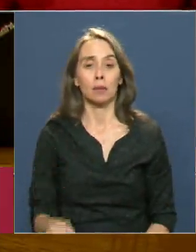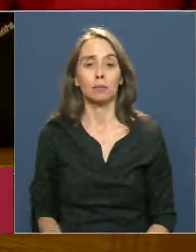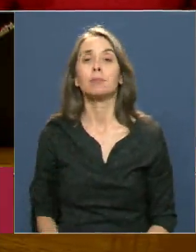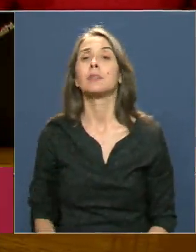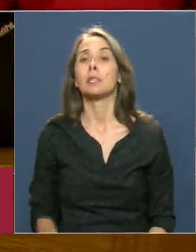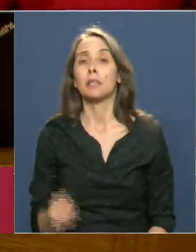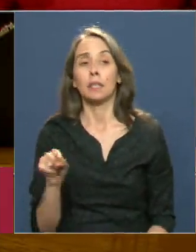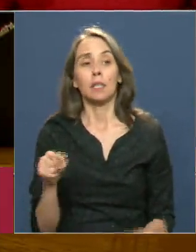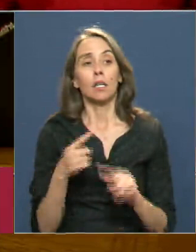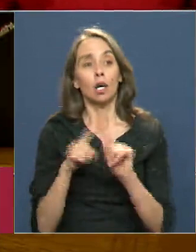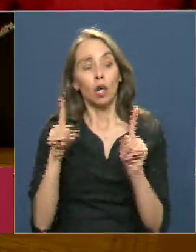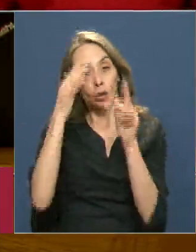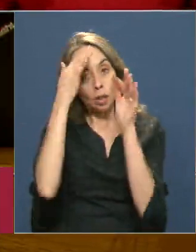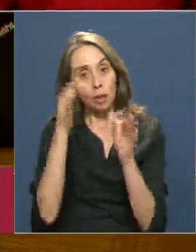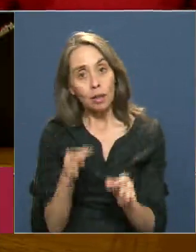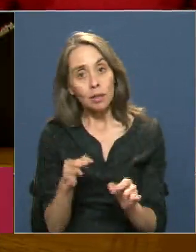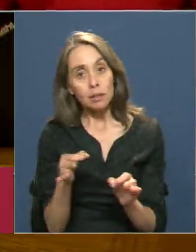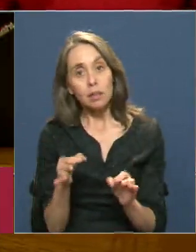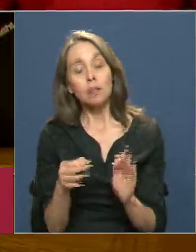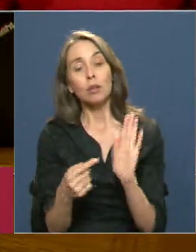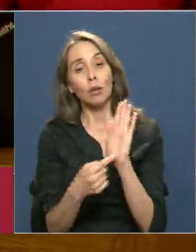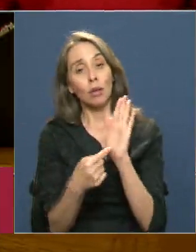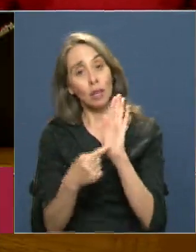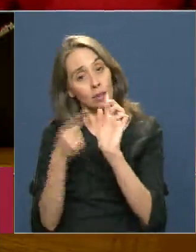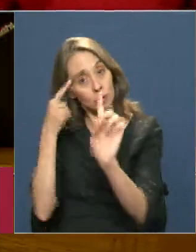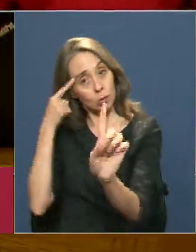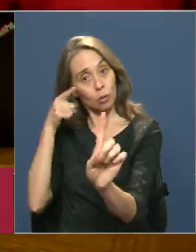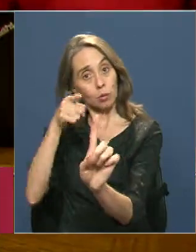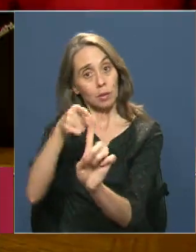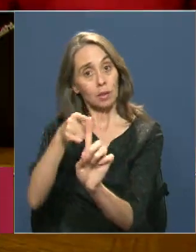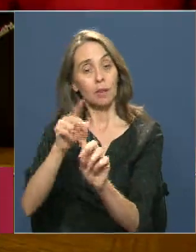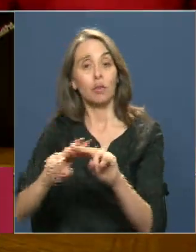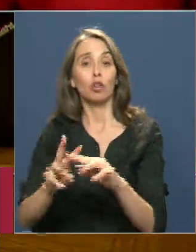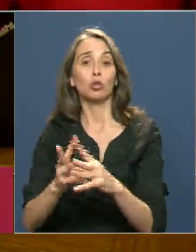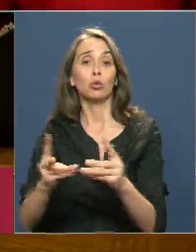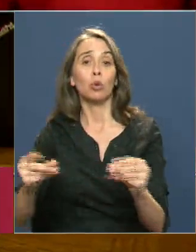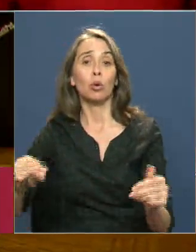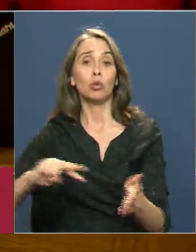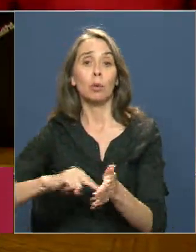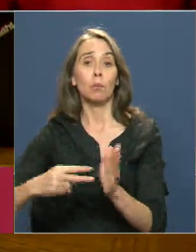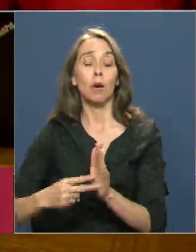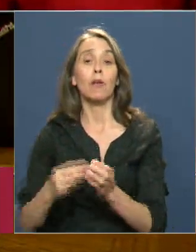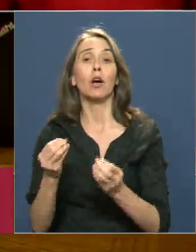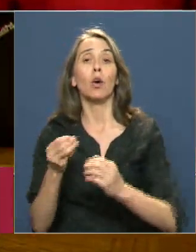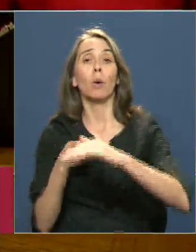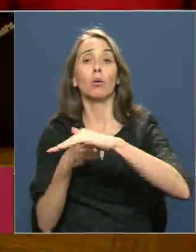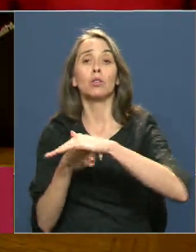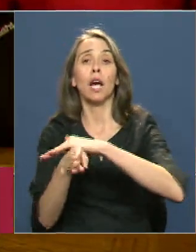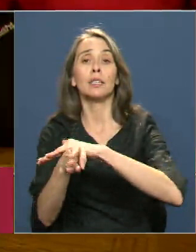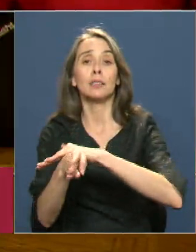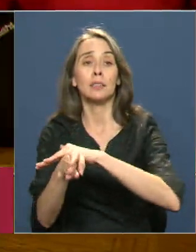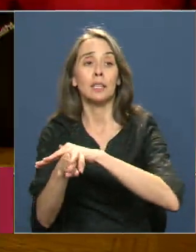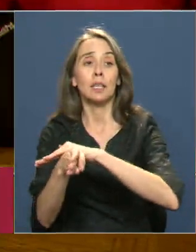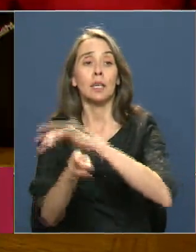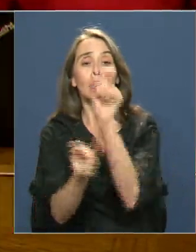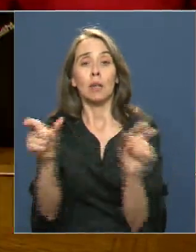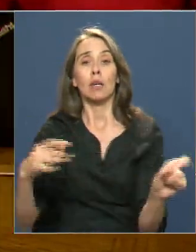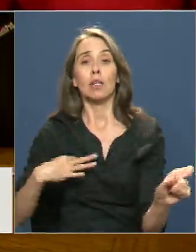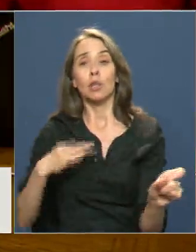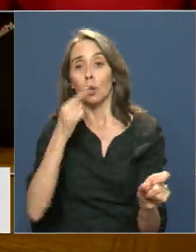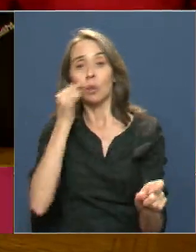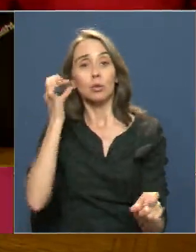Bueno, esta es otra de las medidas que claramente apuntan a resolver un problema de accesibilidad a las ciudadanas y